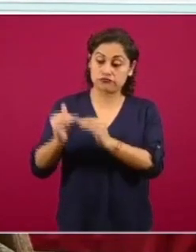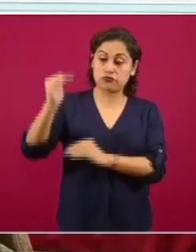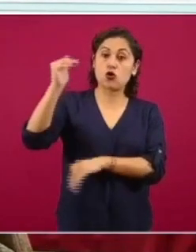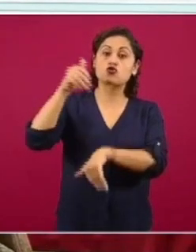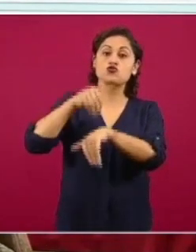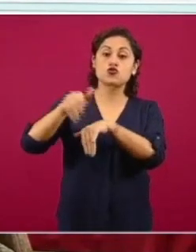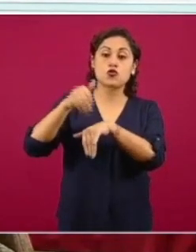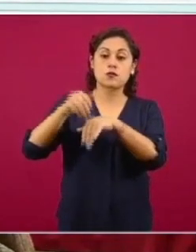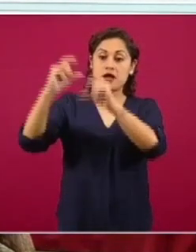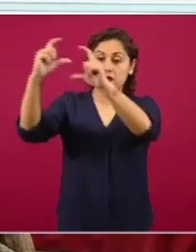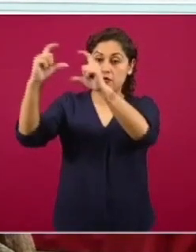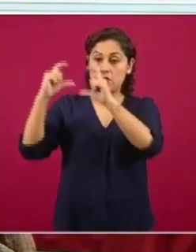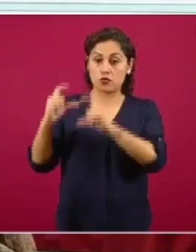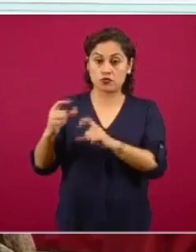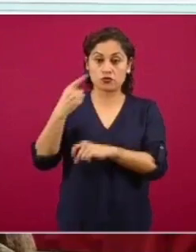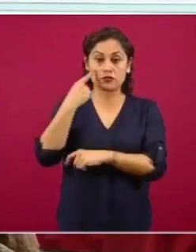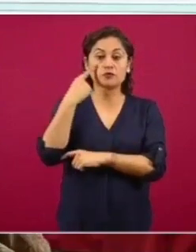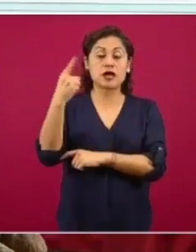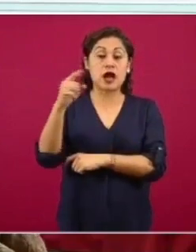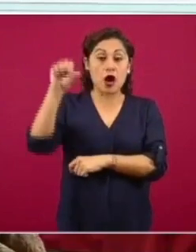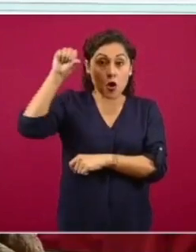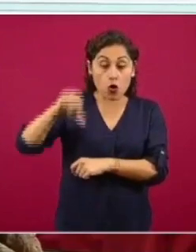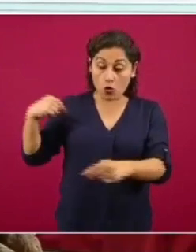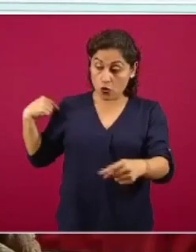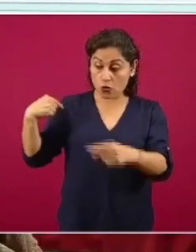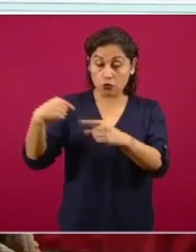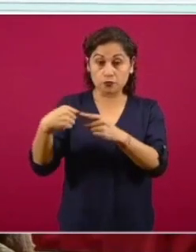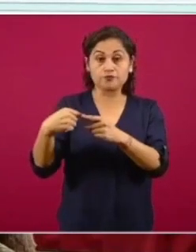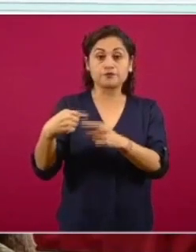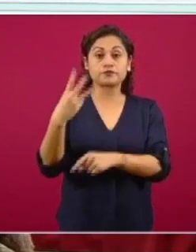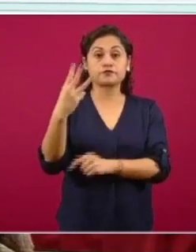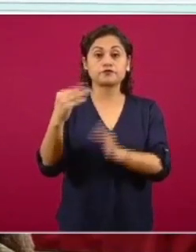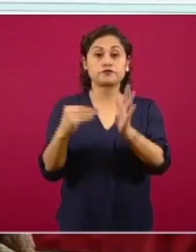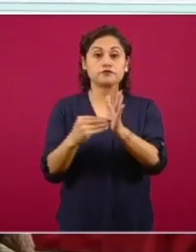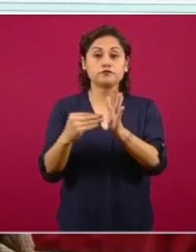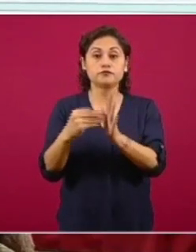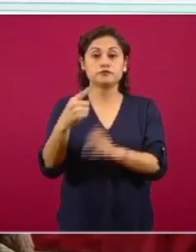de hoy tenemos en el último reporte un total de